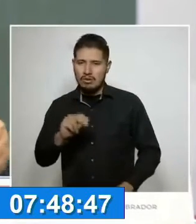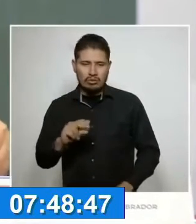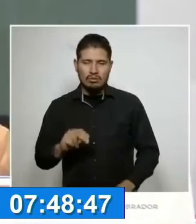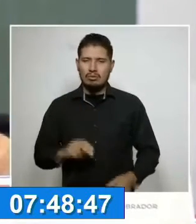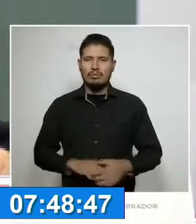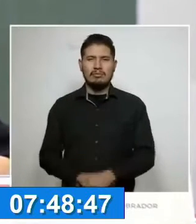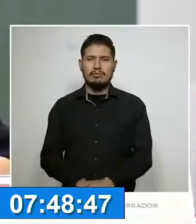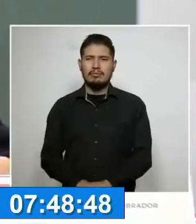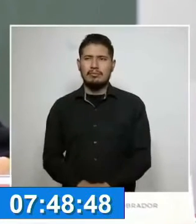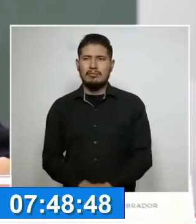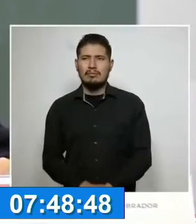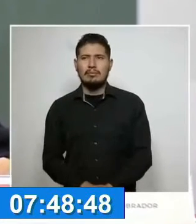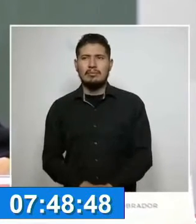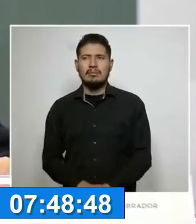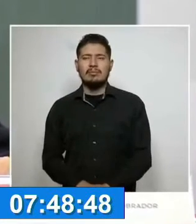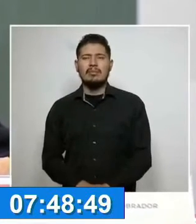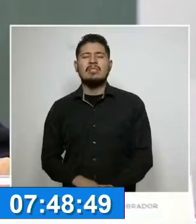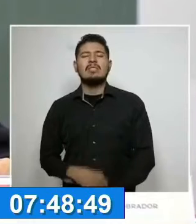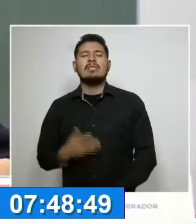Hay que